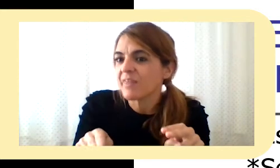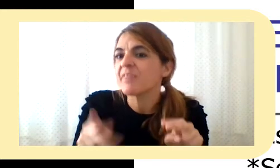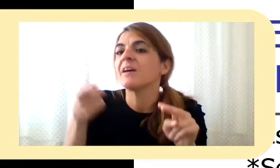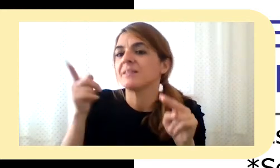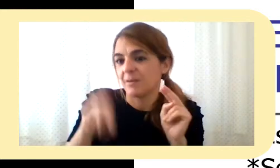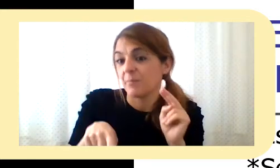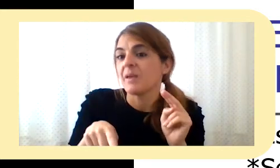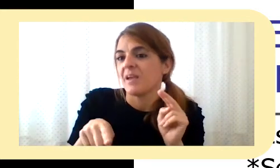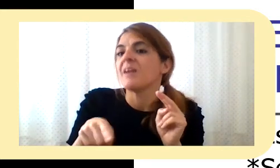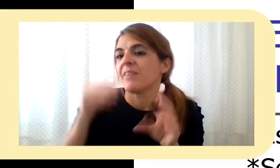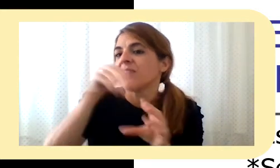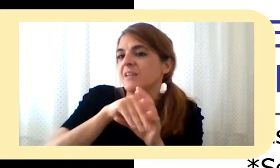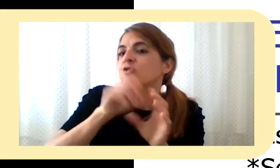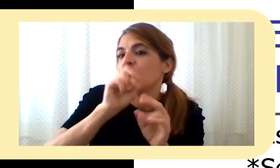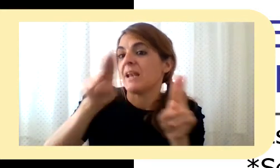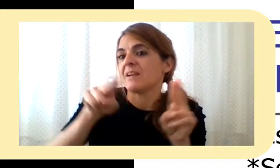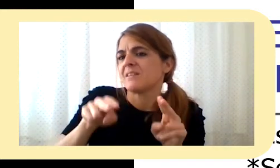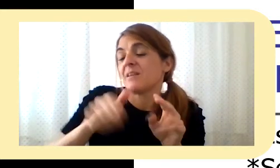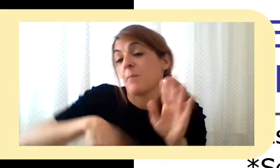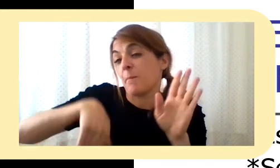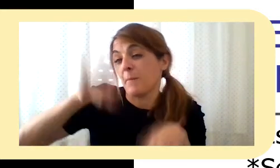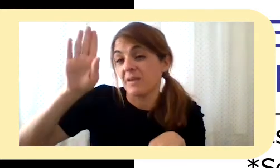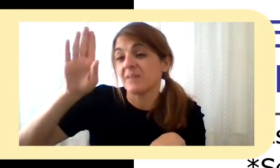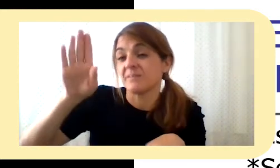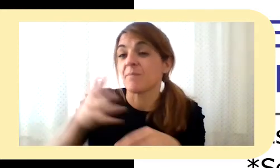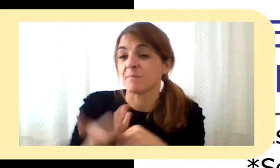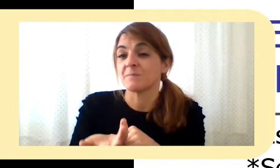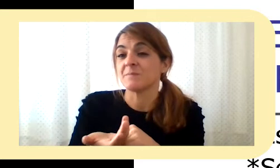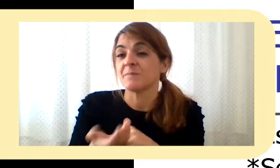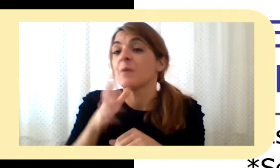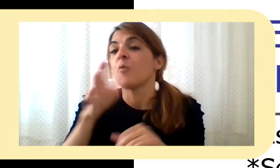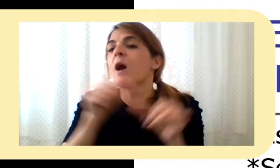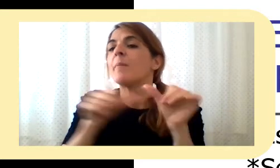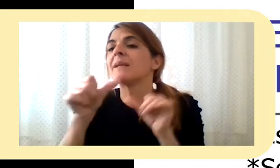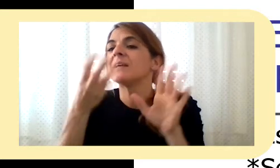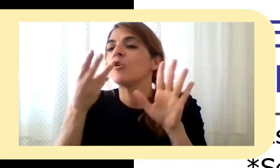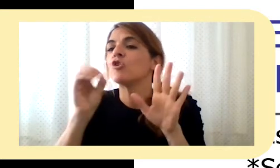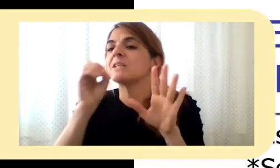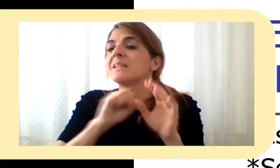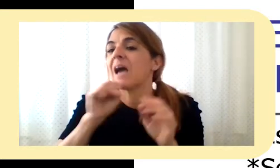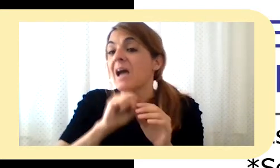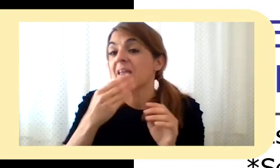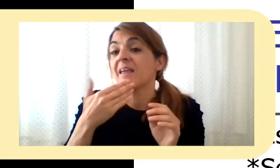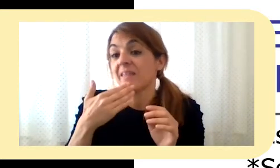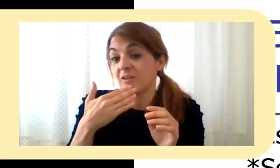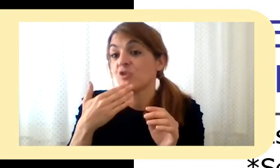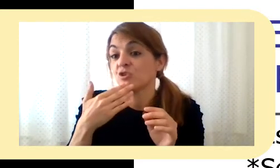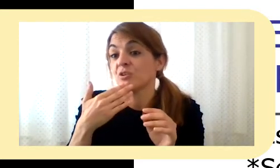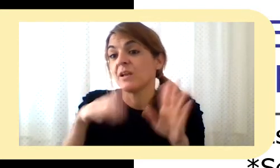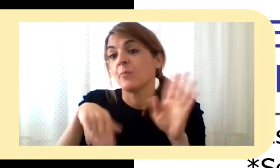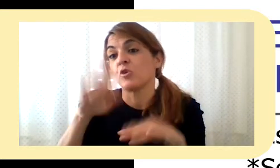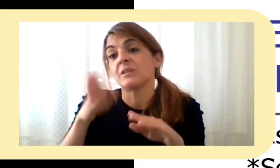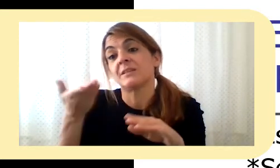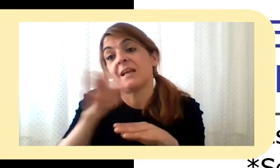por COVID en las residencias seguro que ha sido alta, porque a partir de los 80 años en todas las series del mundo la mortalidad es igual